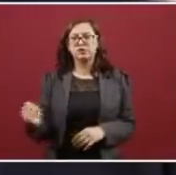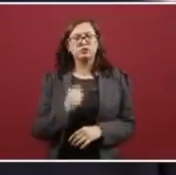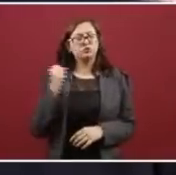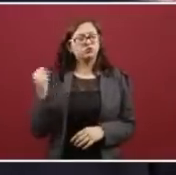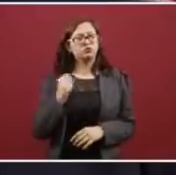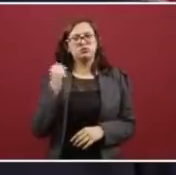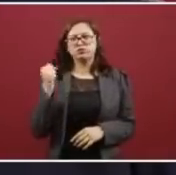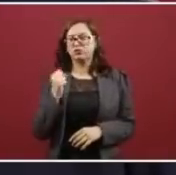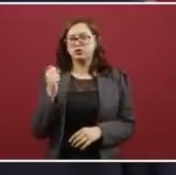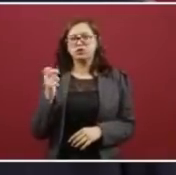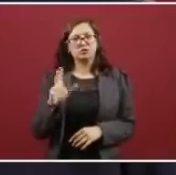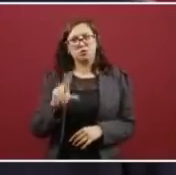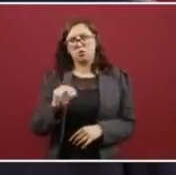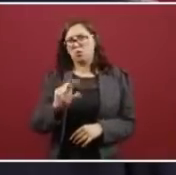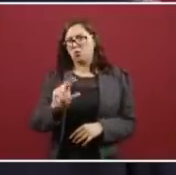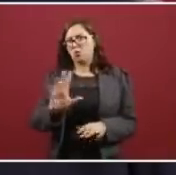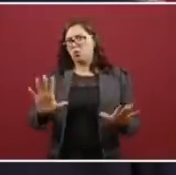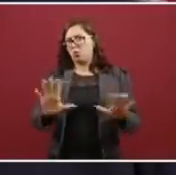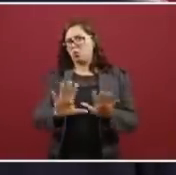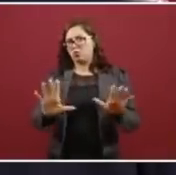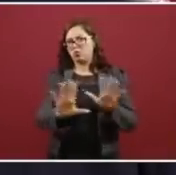es así